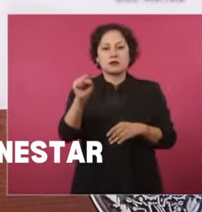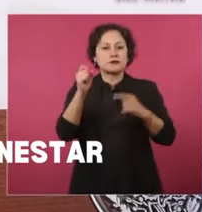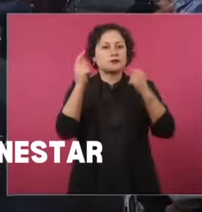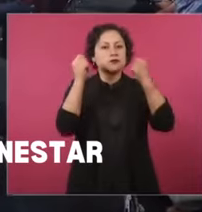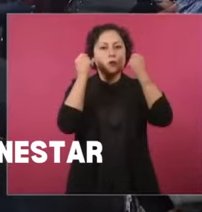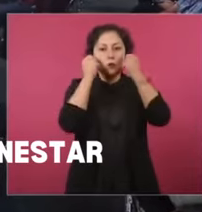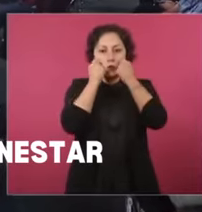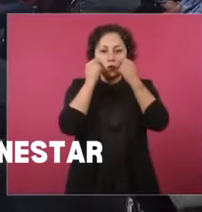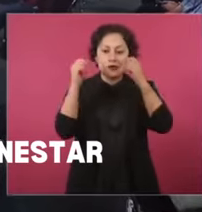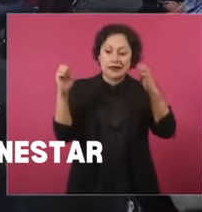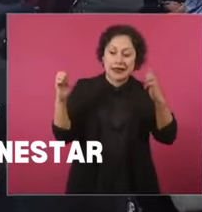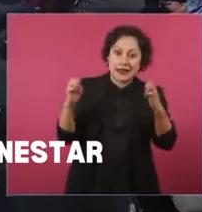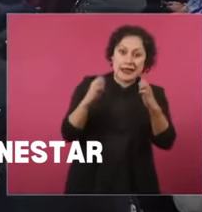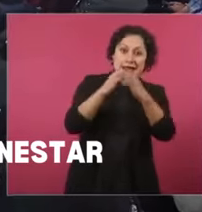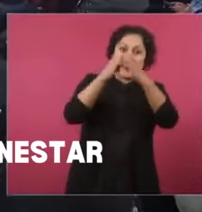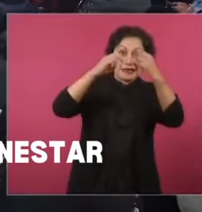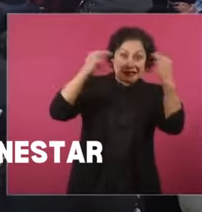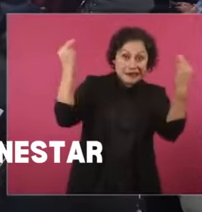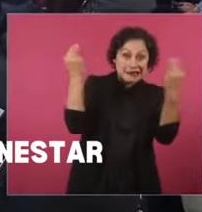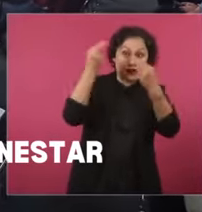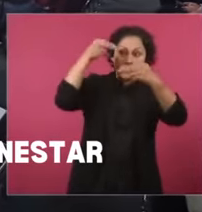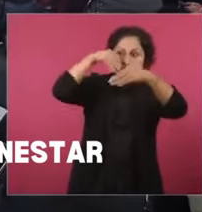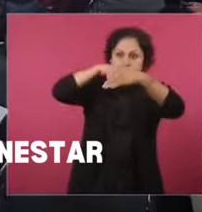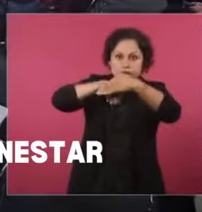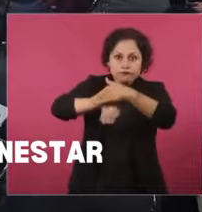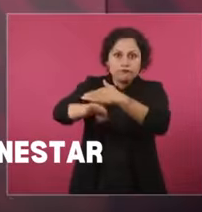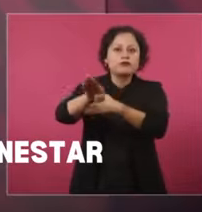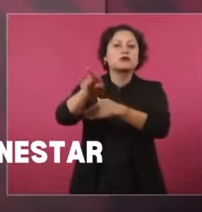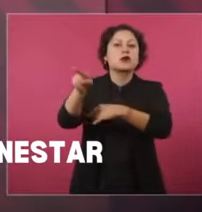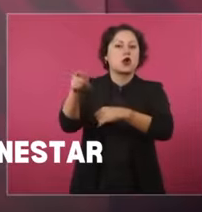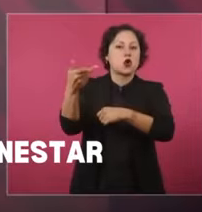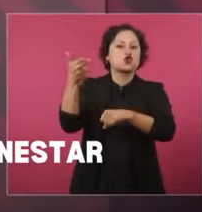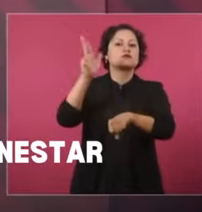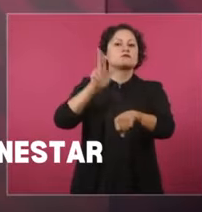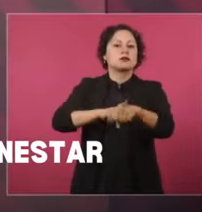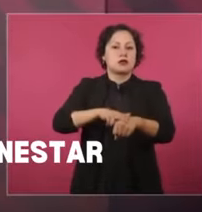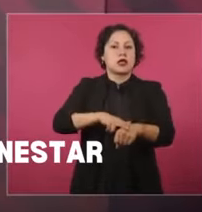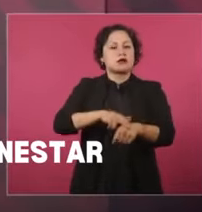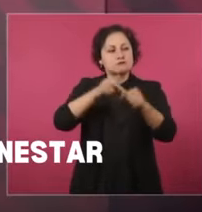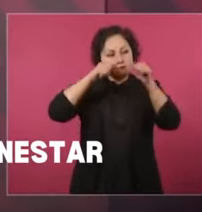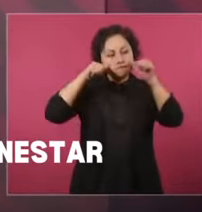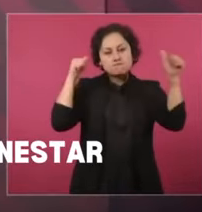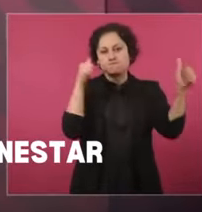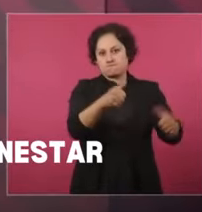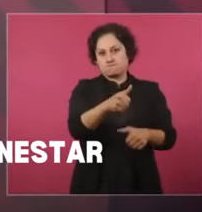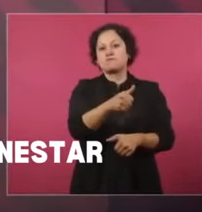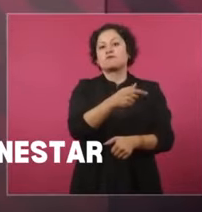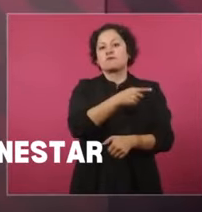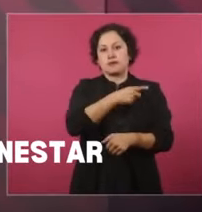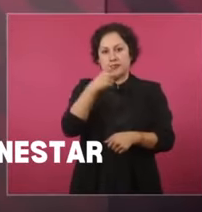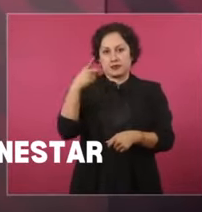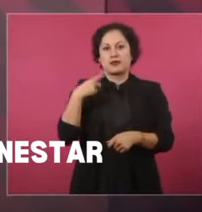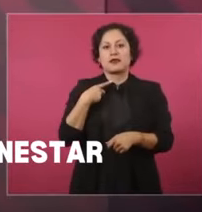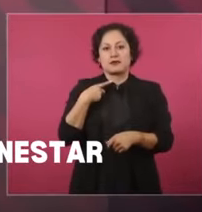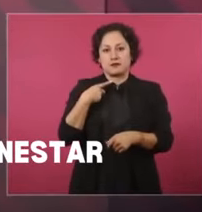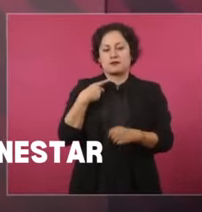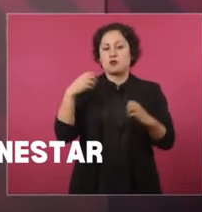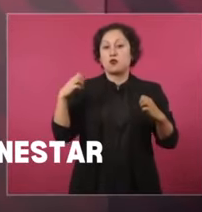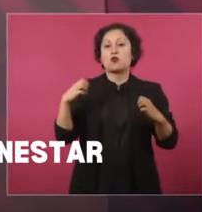del ISSSTE, a un hospital del IMSS-Bienestar o a un hospital del Seguro,